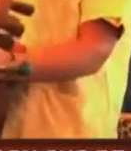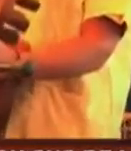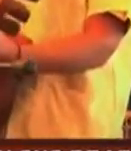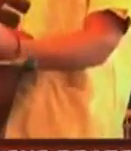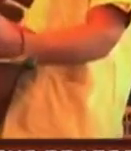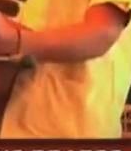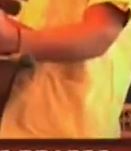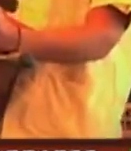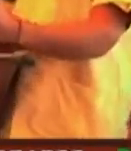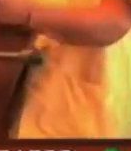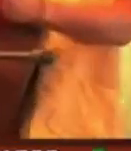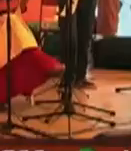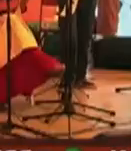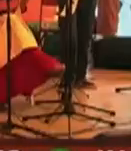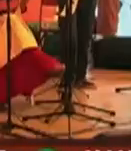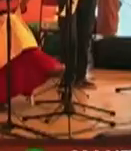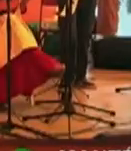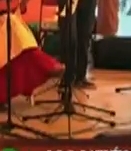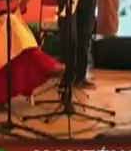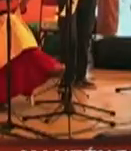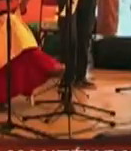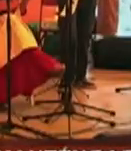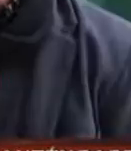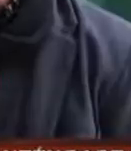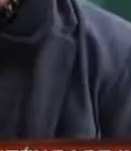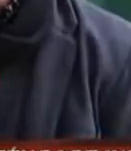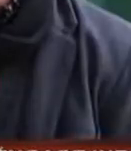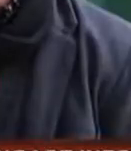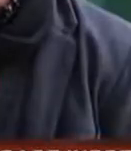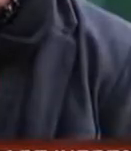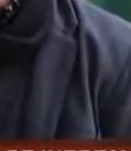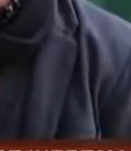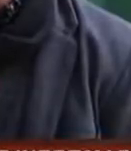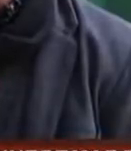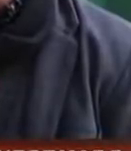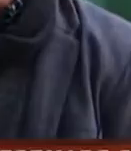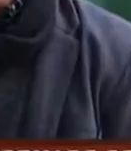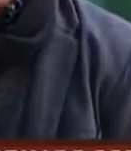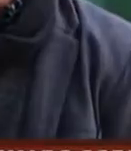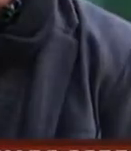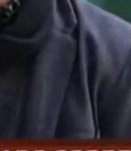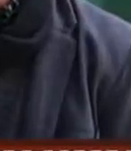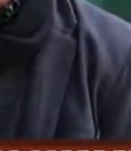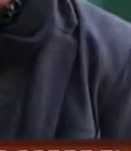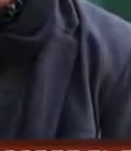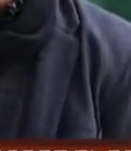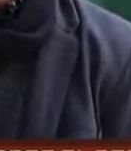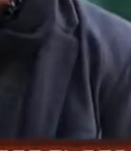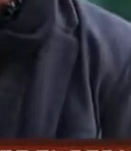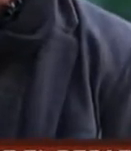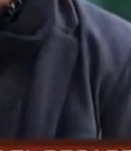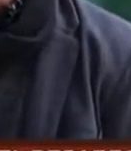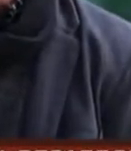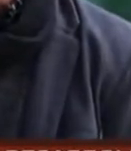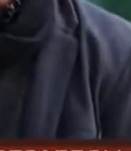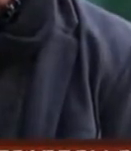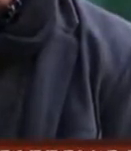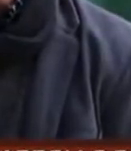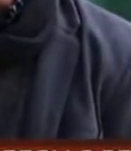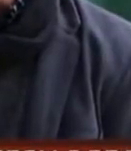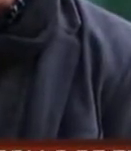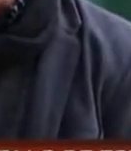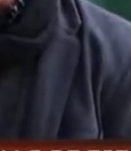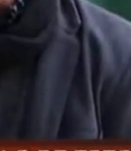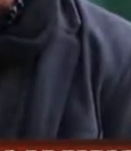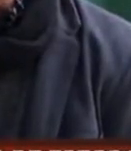Milo es un movimiento cultural que tiene como objetivo o propósito la promoción de la